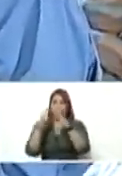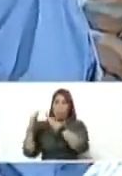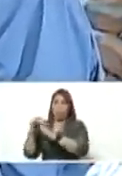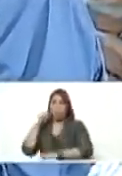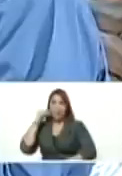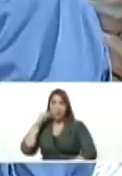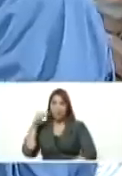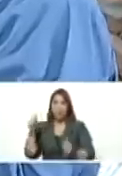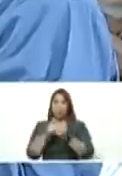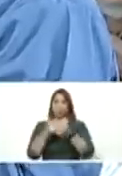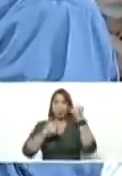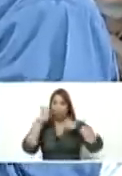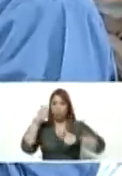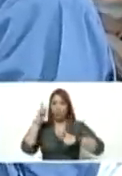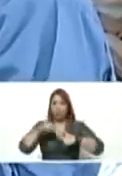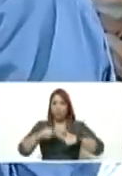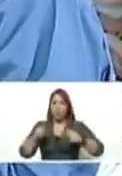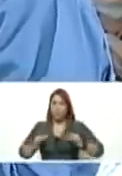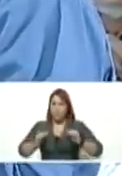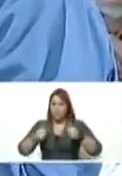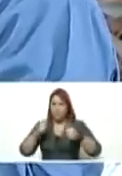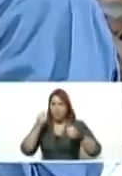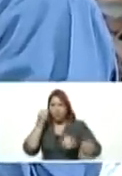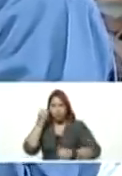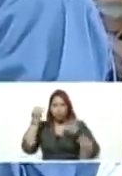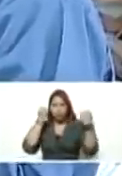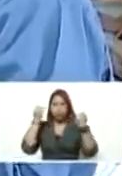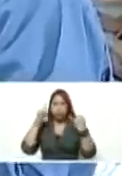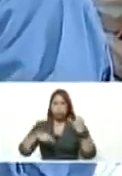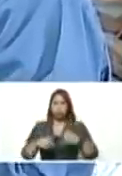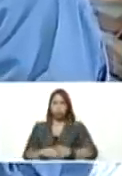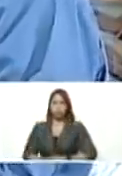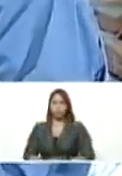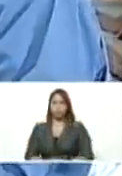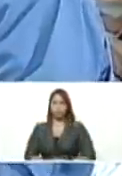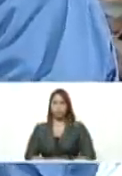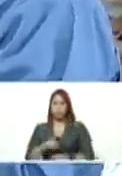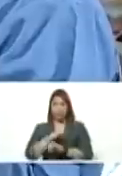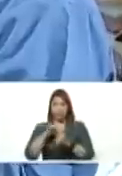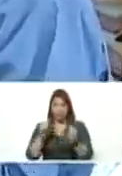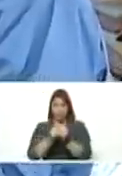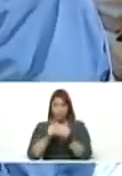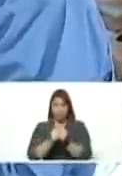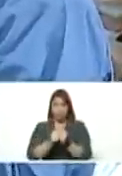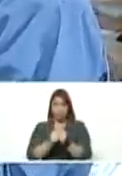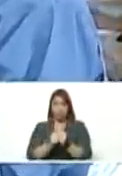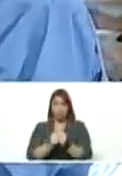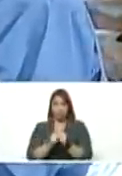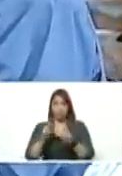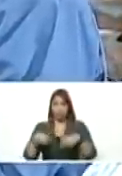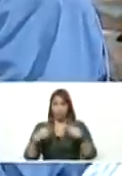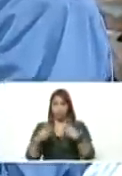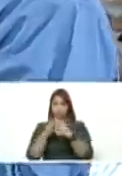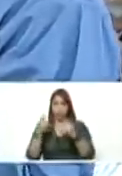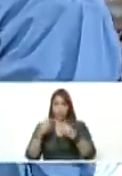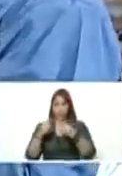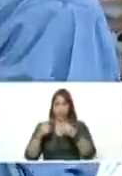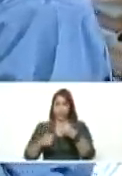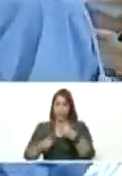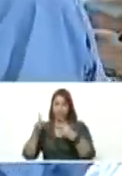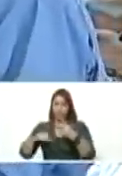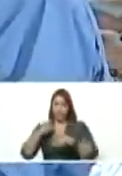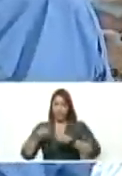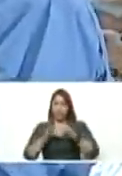Chávez, lanzar esta idea. Esta idea que terminó con las tendencias, todas estas cosas que habían, hizo